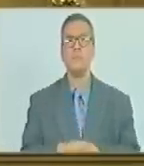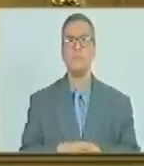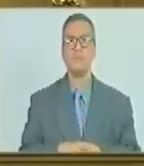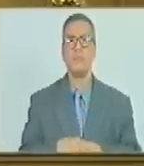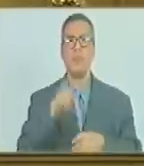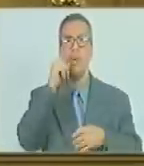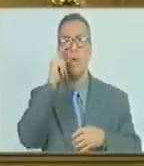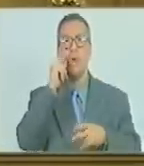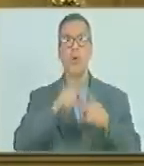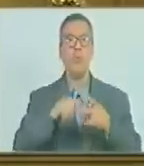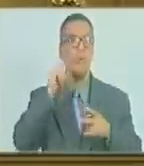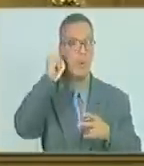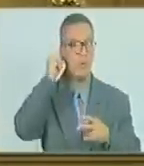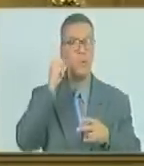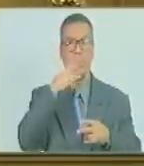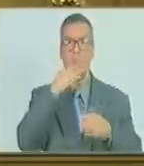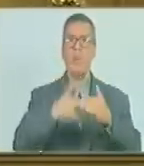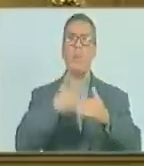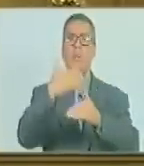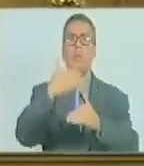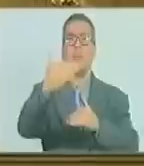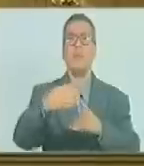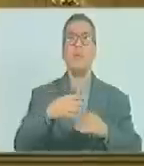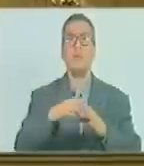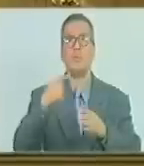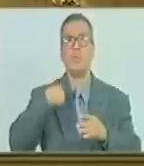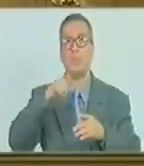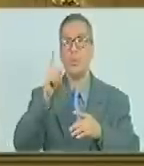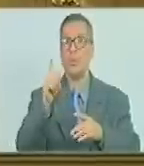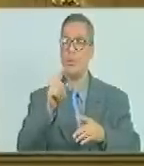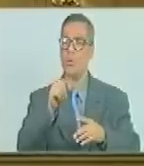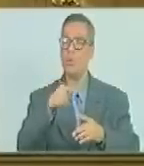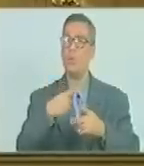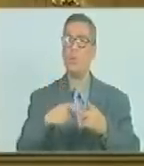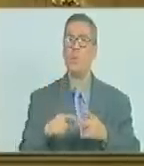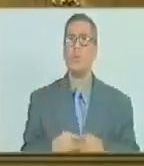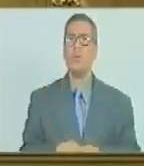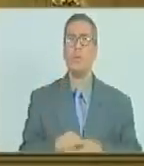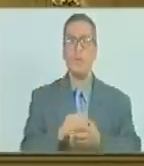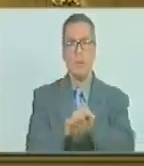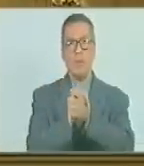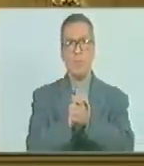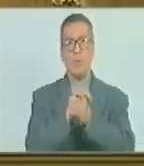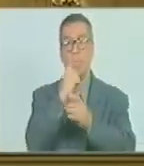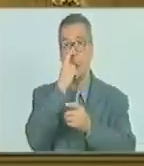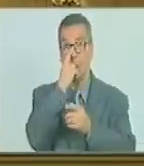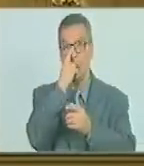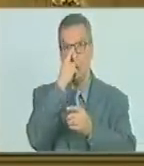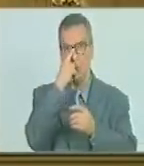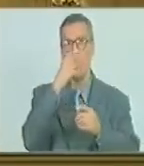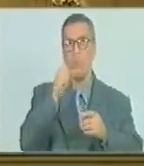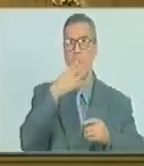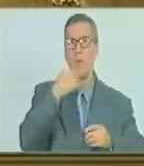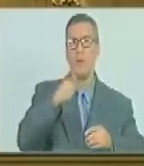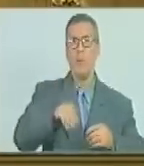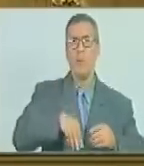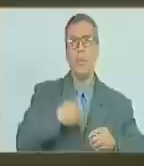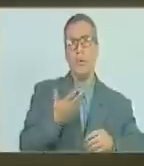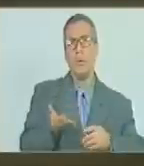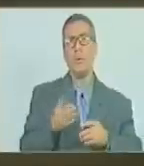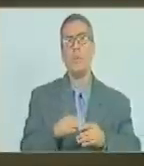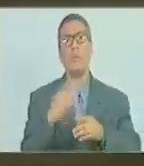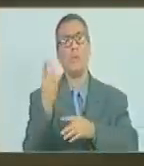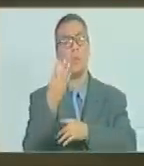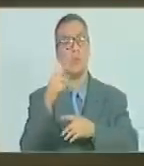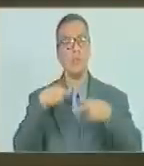Para el hombre y la mujer de bien, más allá de las creencias religiosas, la amistad bien podría ser el mayor